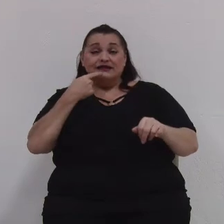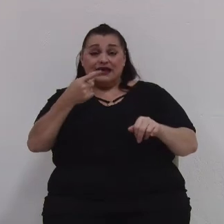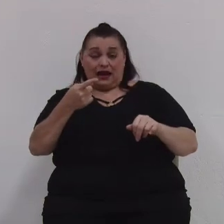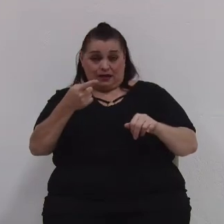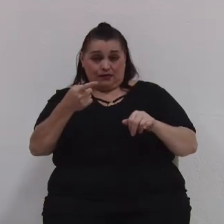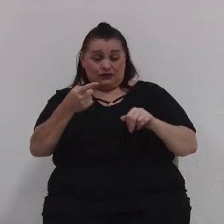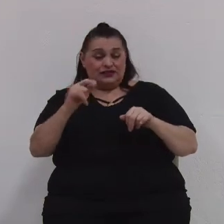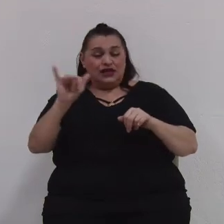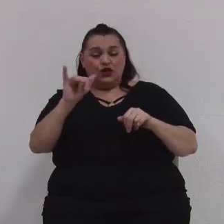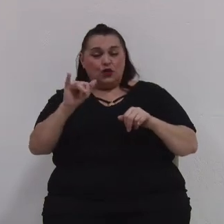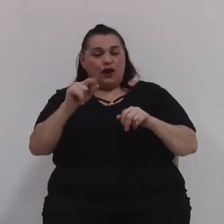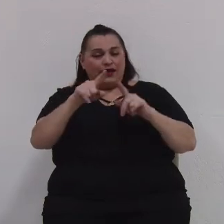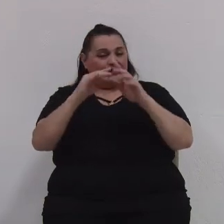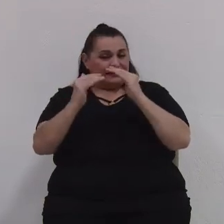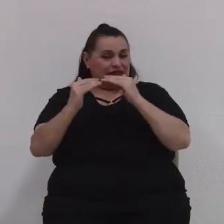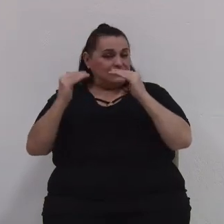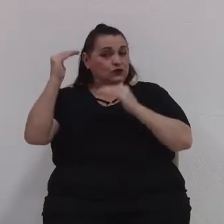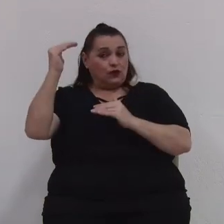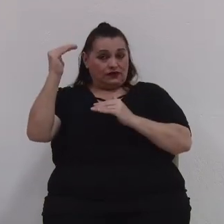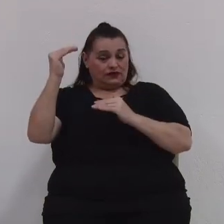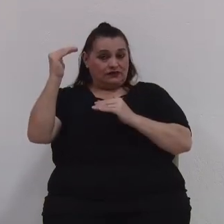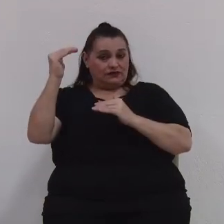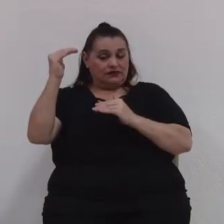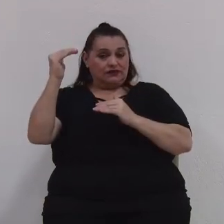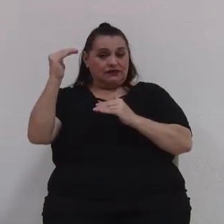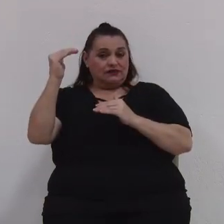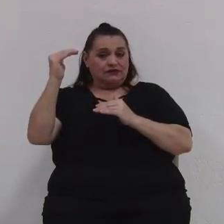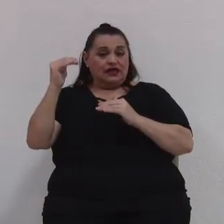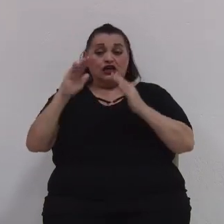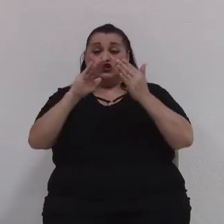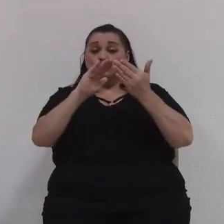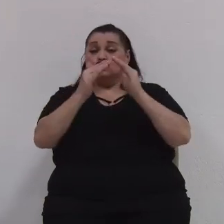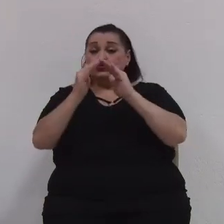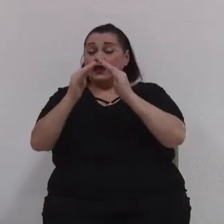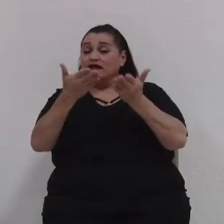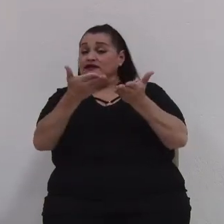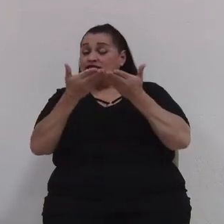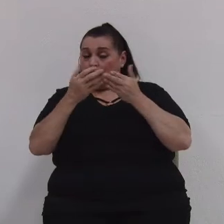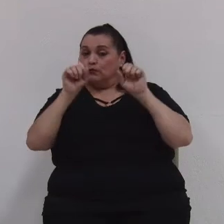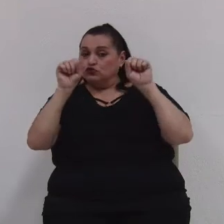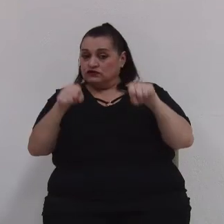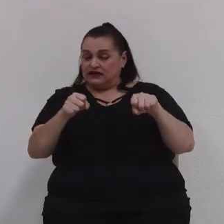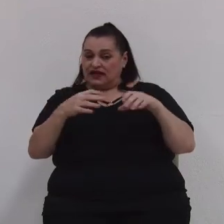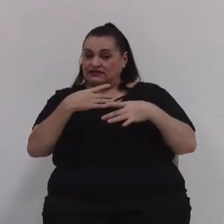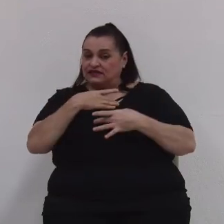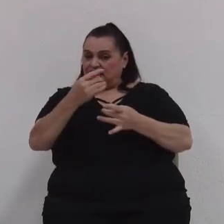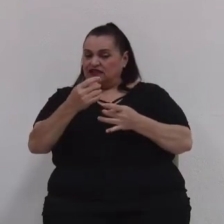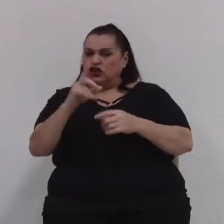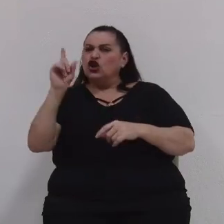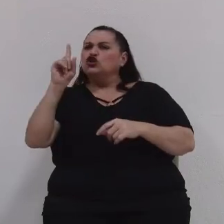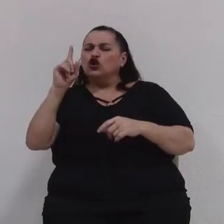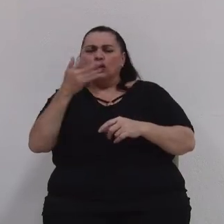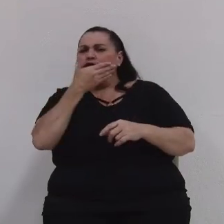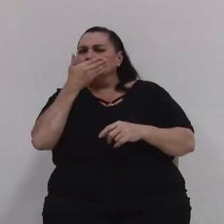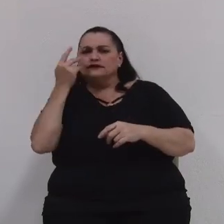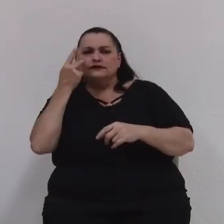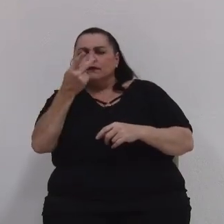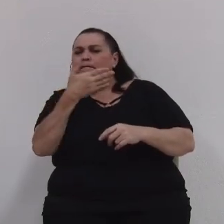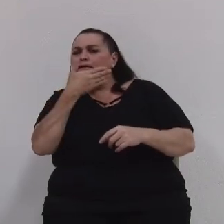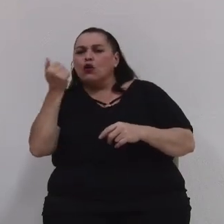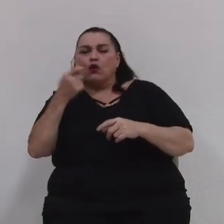la cuna de desigualdad, las ciudades a usted le da posibilidades interesantes, porque ¿a dónde se pueden captar mejor